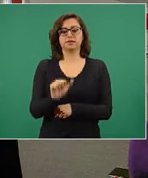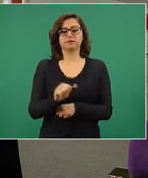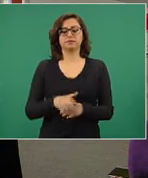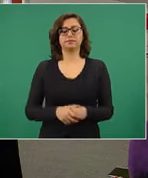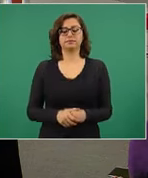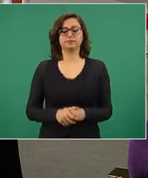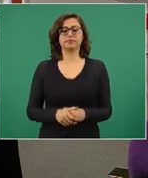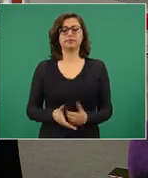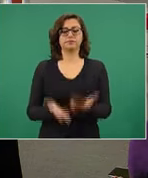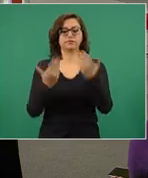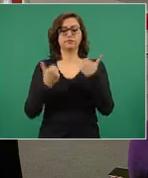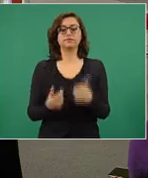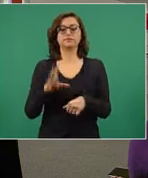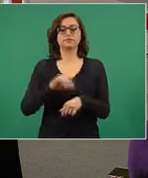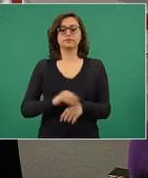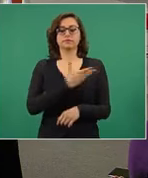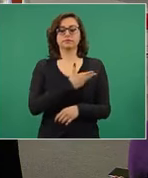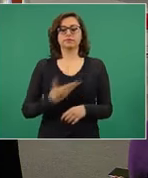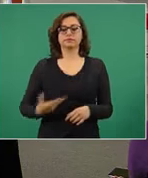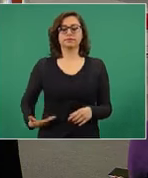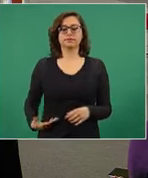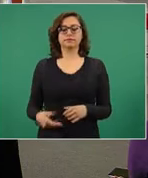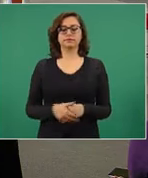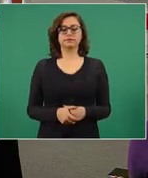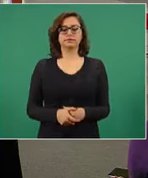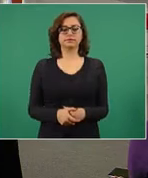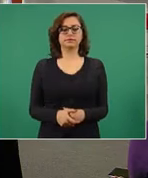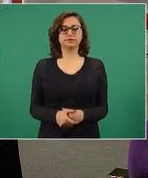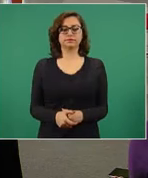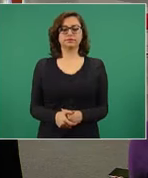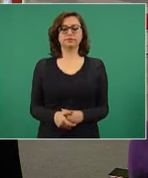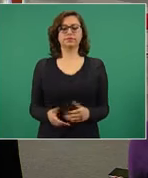Con permiso, señor presidente. Adelante, por favor.